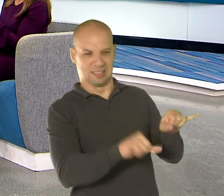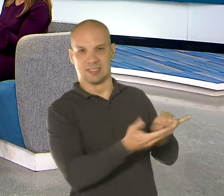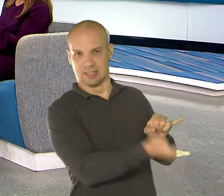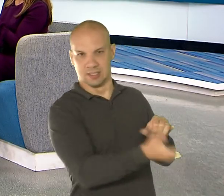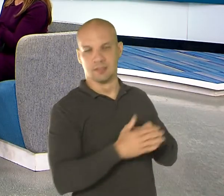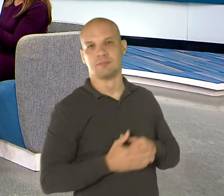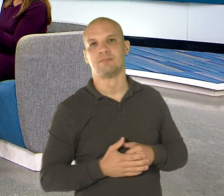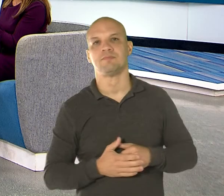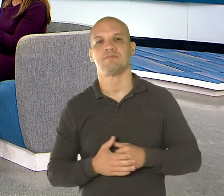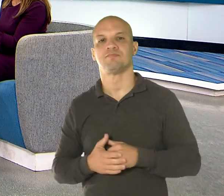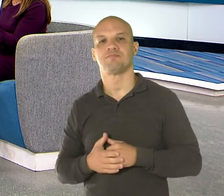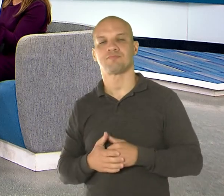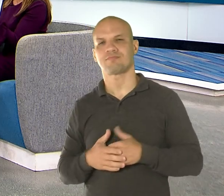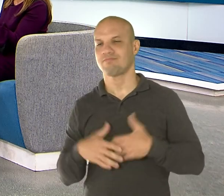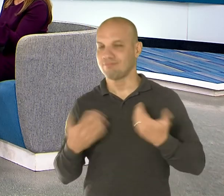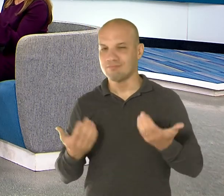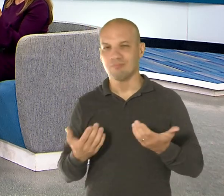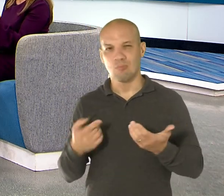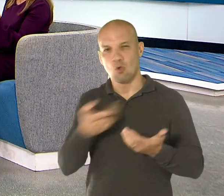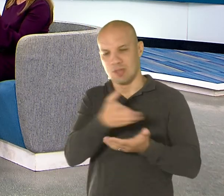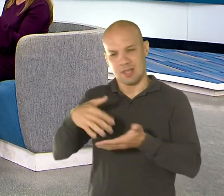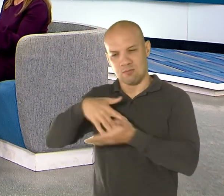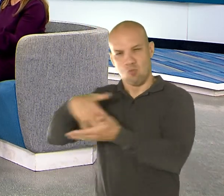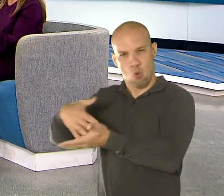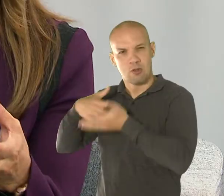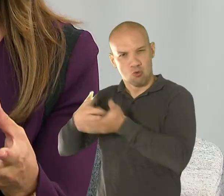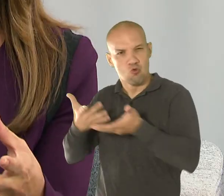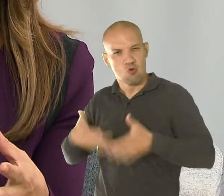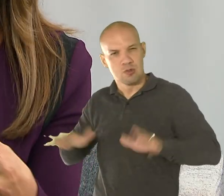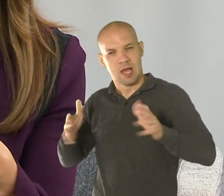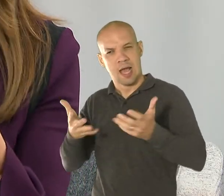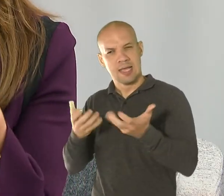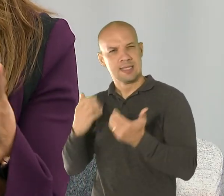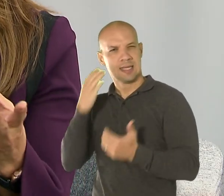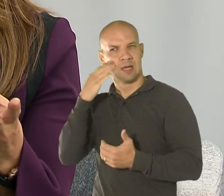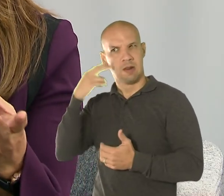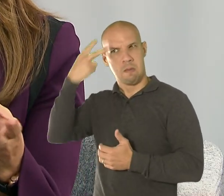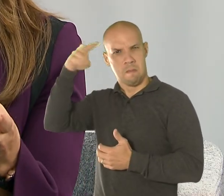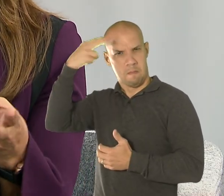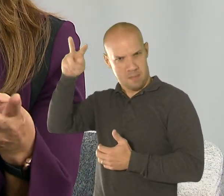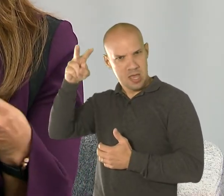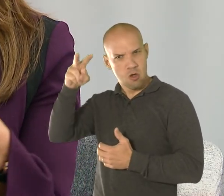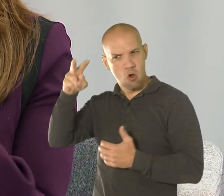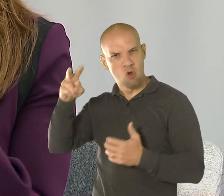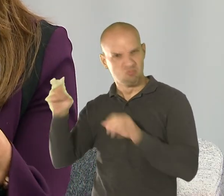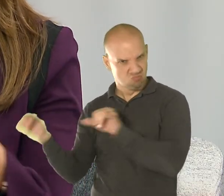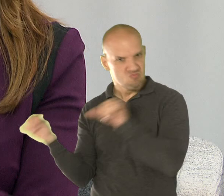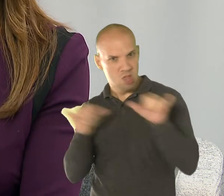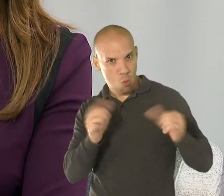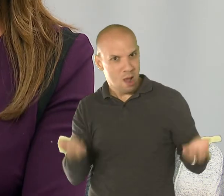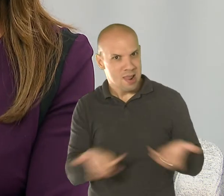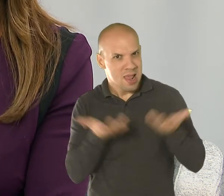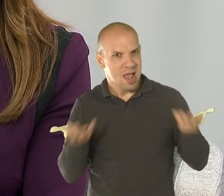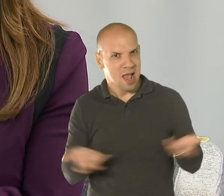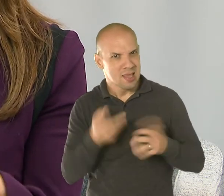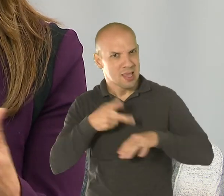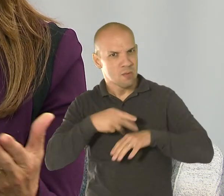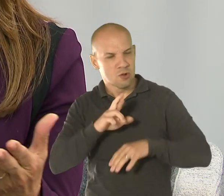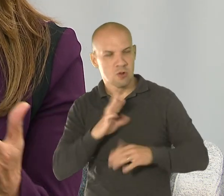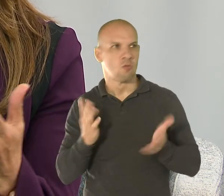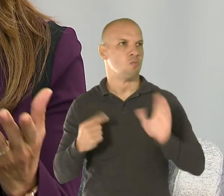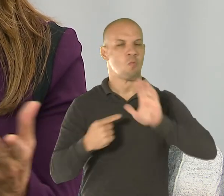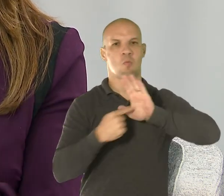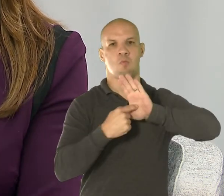del estudio que ustedes realizaron. Me gustaría saber si en México también compartimos algunos de estos demográficos, como por ejemplo,